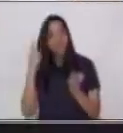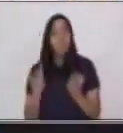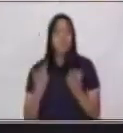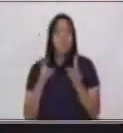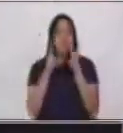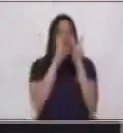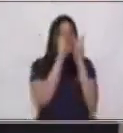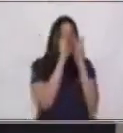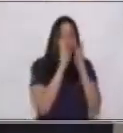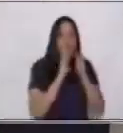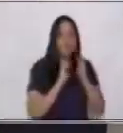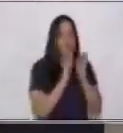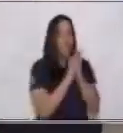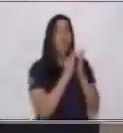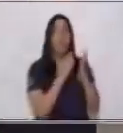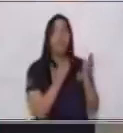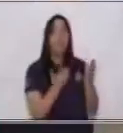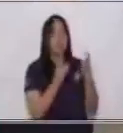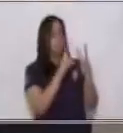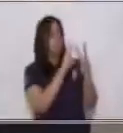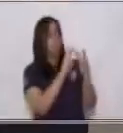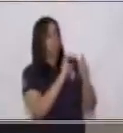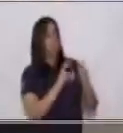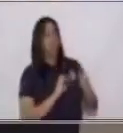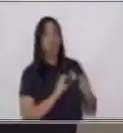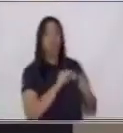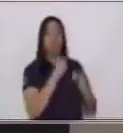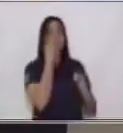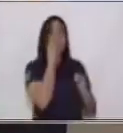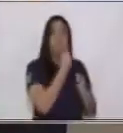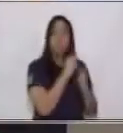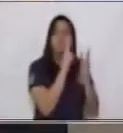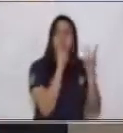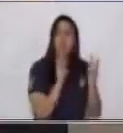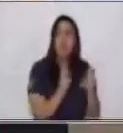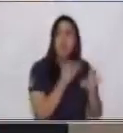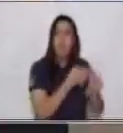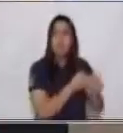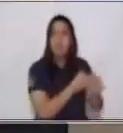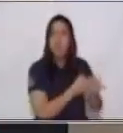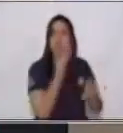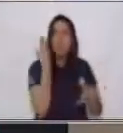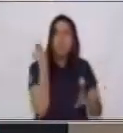revisa en tu cuaderno qué temas hemos visto anteriormente.